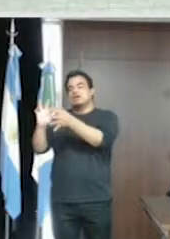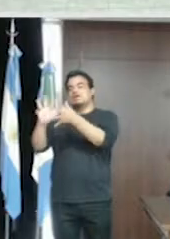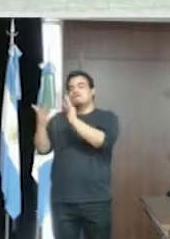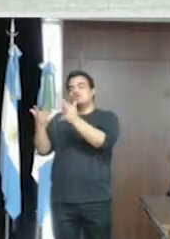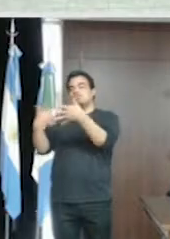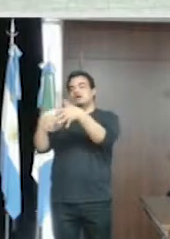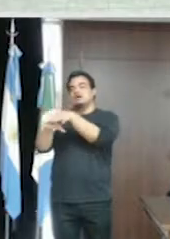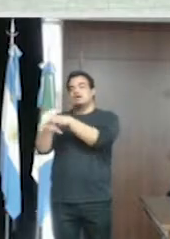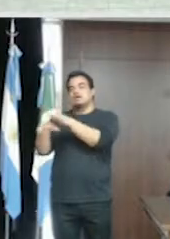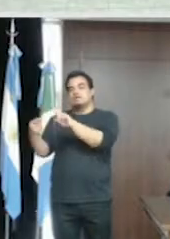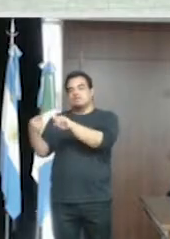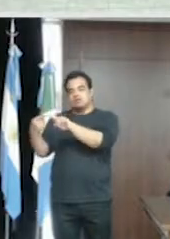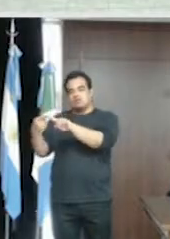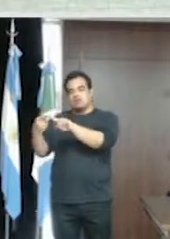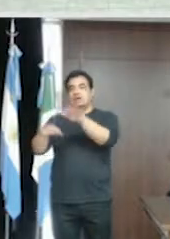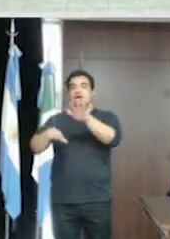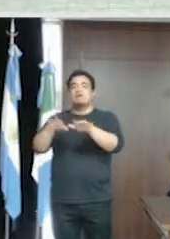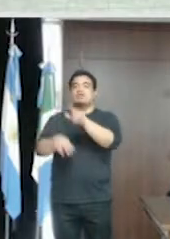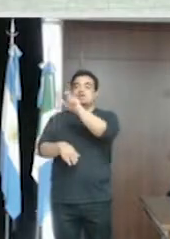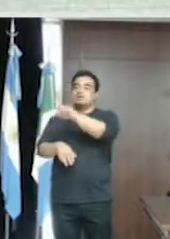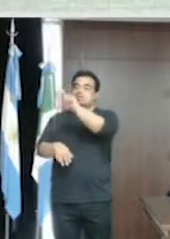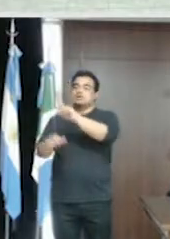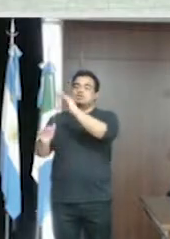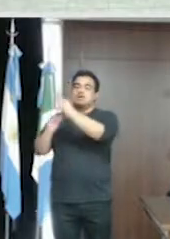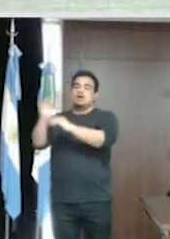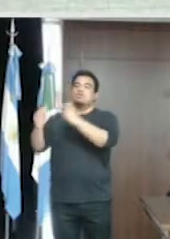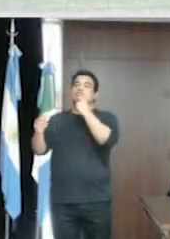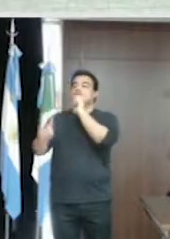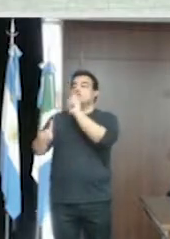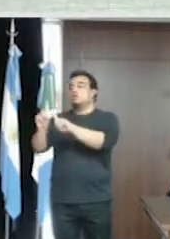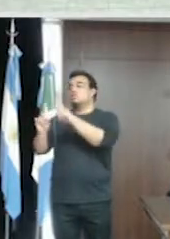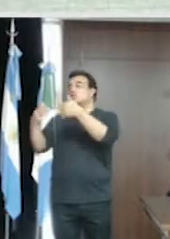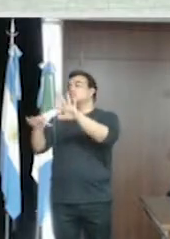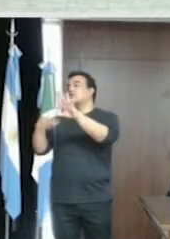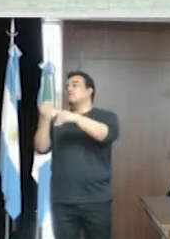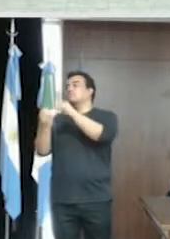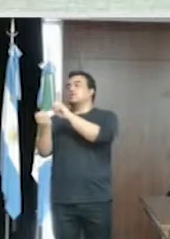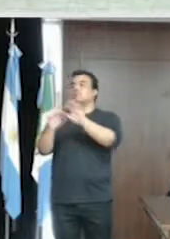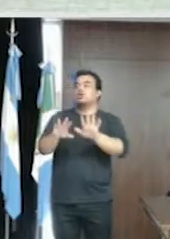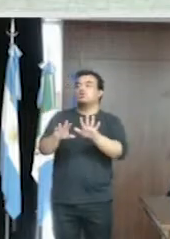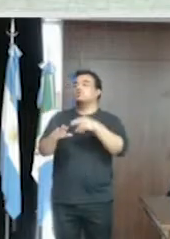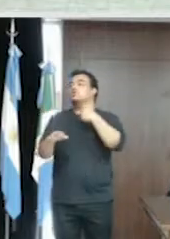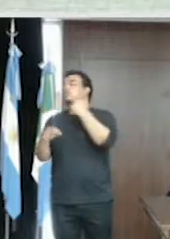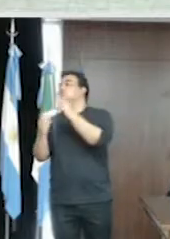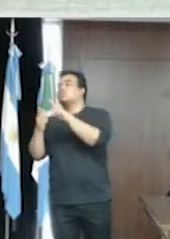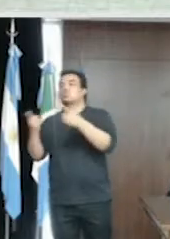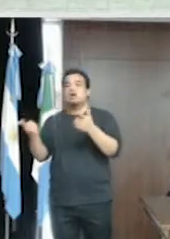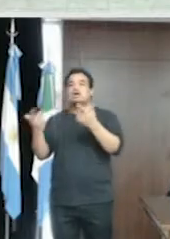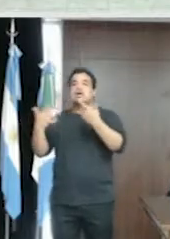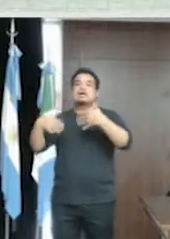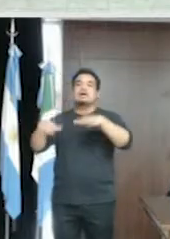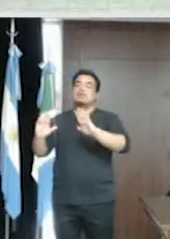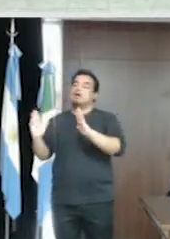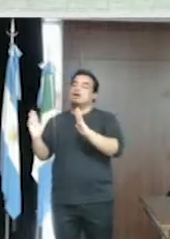el adulto mayor perdió a todos sus pares, perdió a su familia, no tuvo hijos, y por ahí la red afectiva es el vecino, y